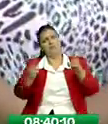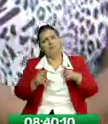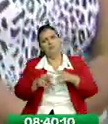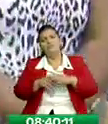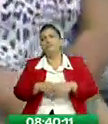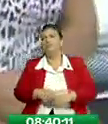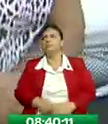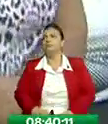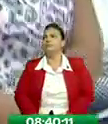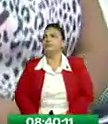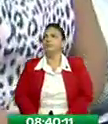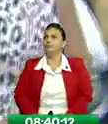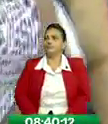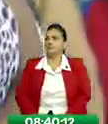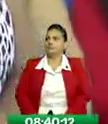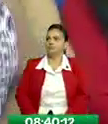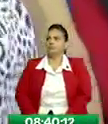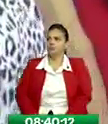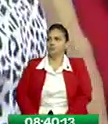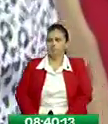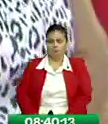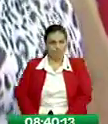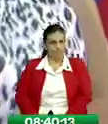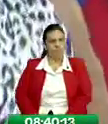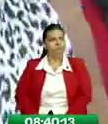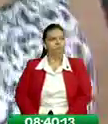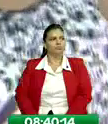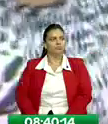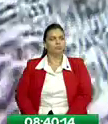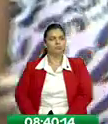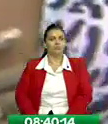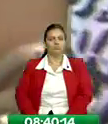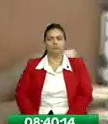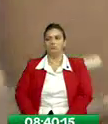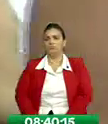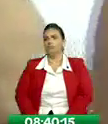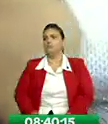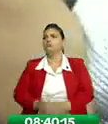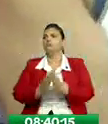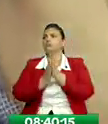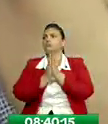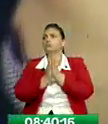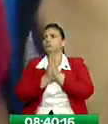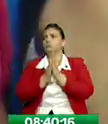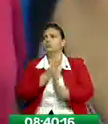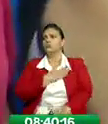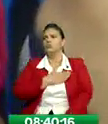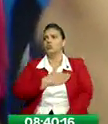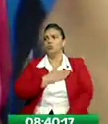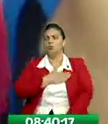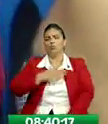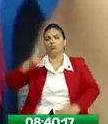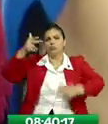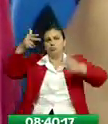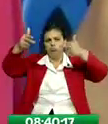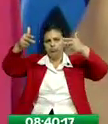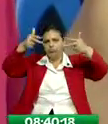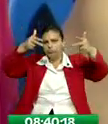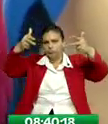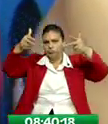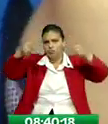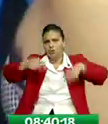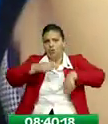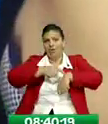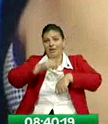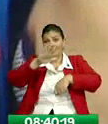señora? Lo mismo que piden todas las señoras, necesitamos que haya unas cámaras, porque a las 5 de la mañana todos los días